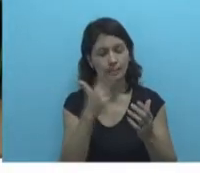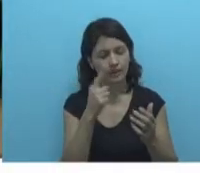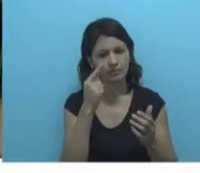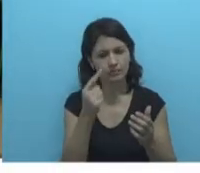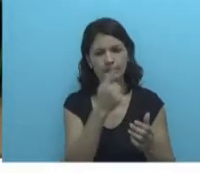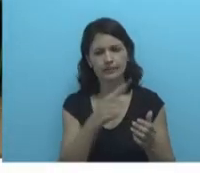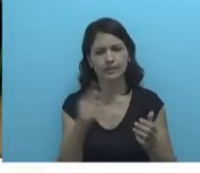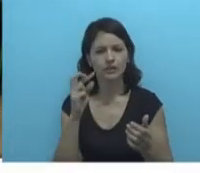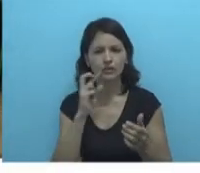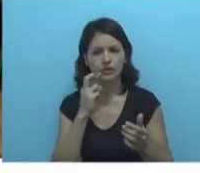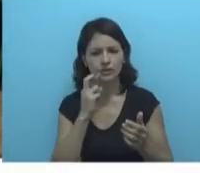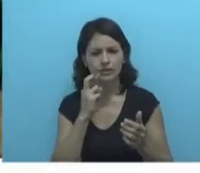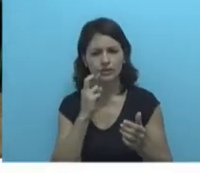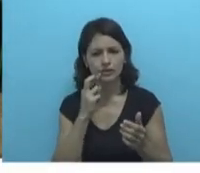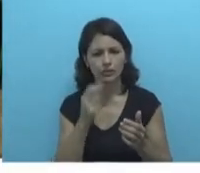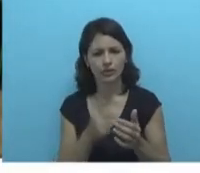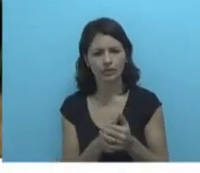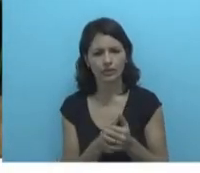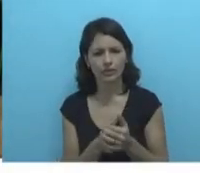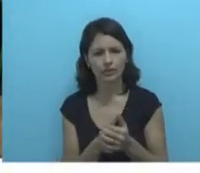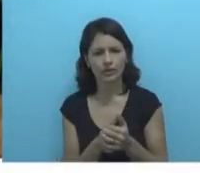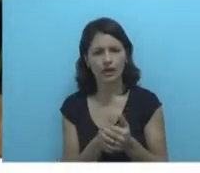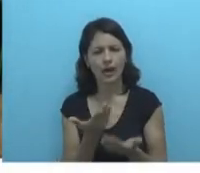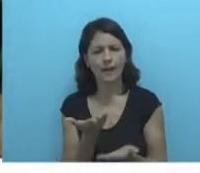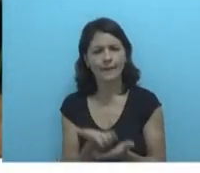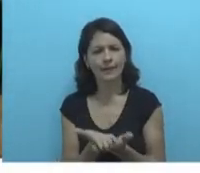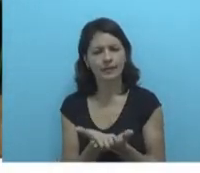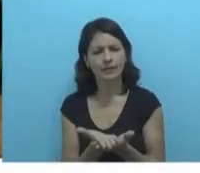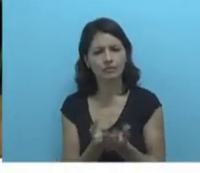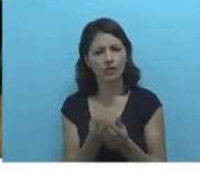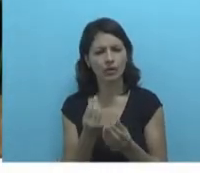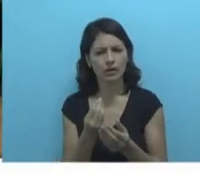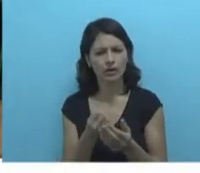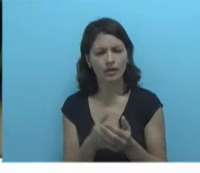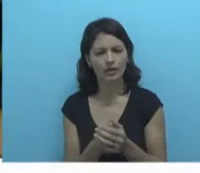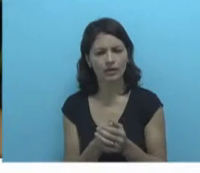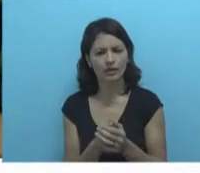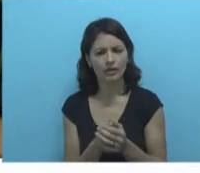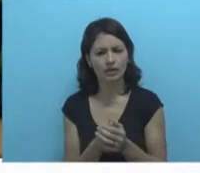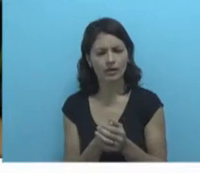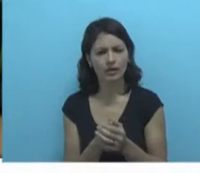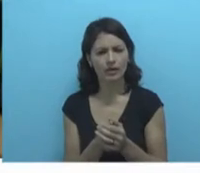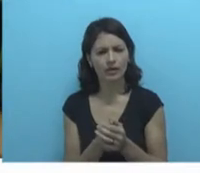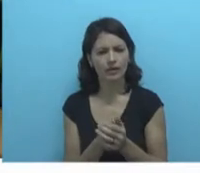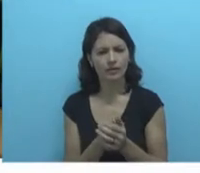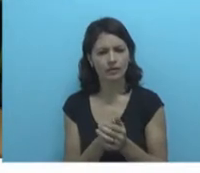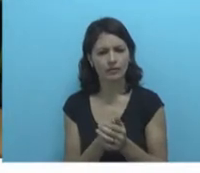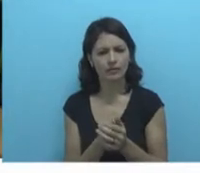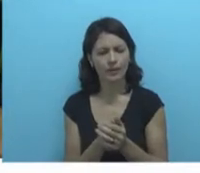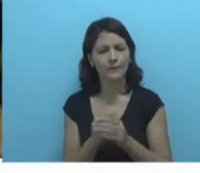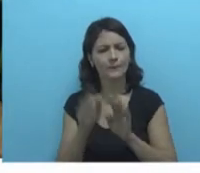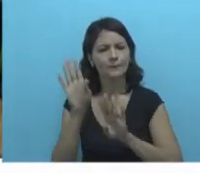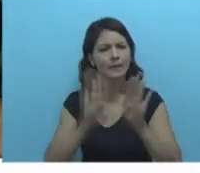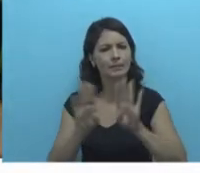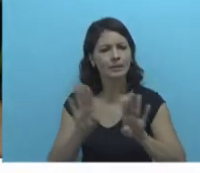aprobado recientemente, donde le solicitamos al Poder Ejecutivo que pueda evaluar la posibilidad de